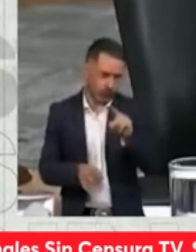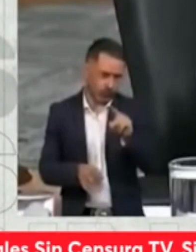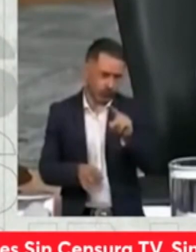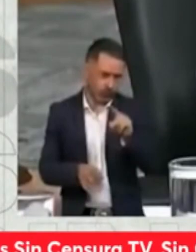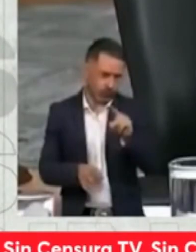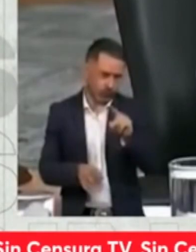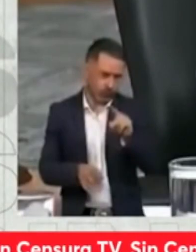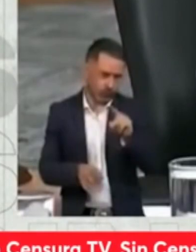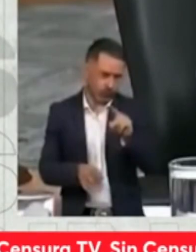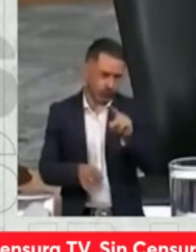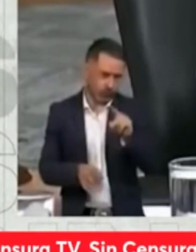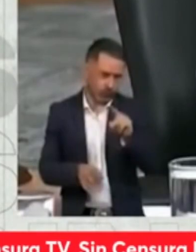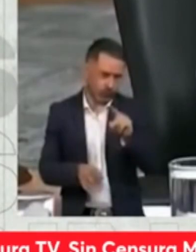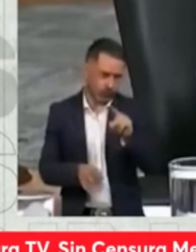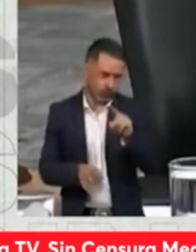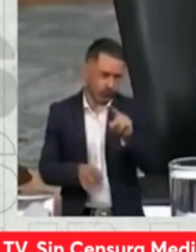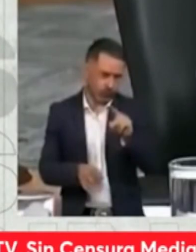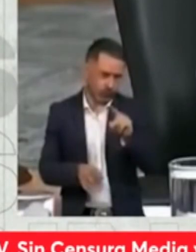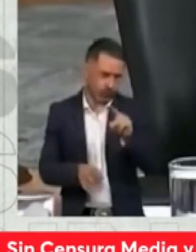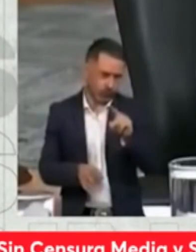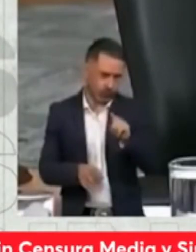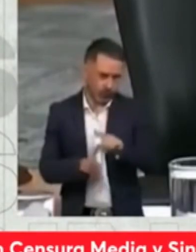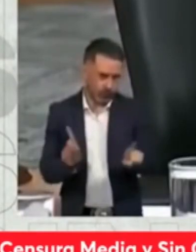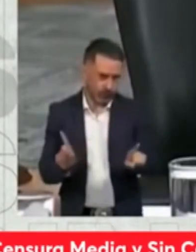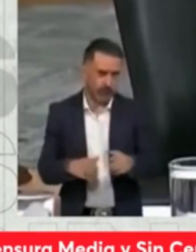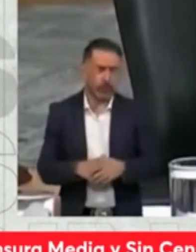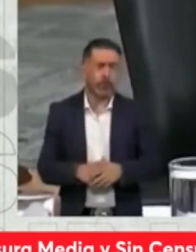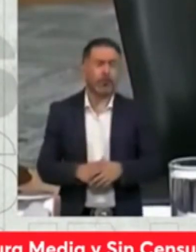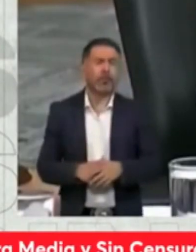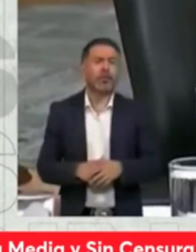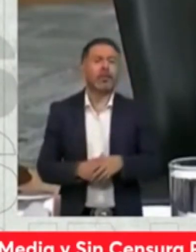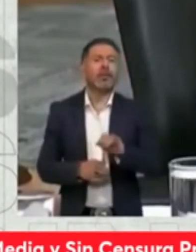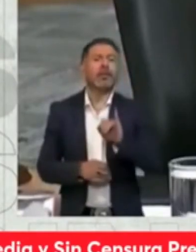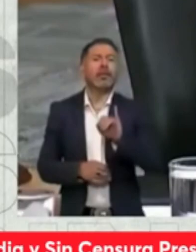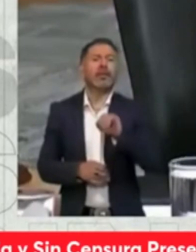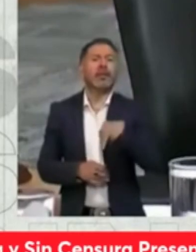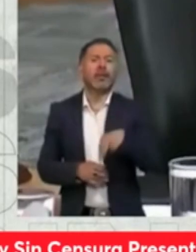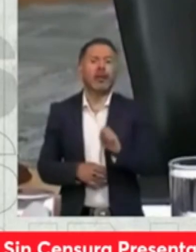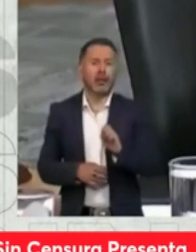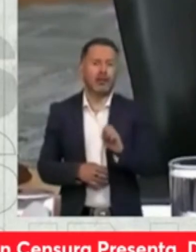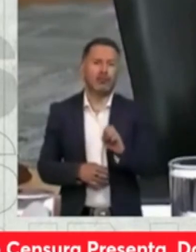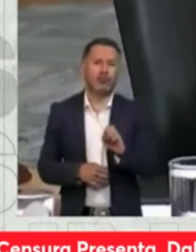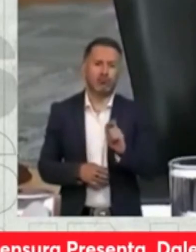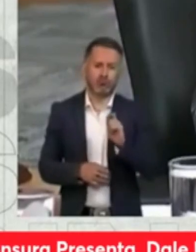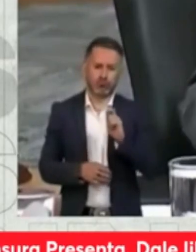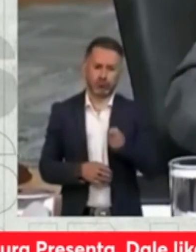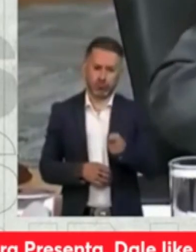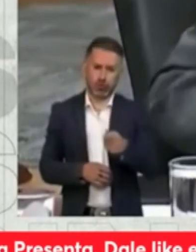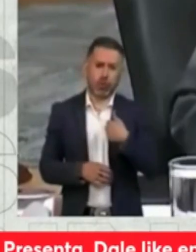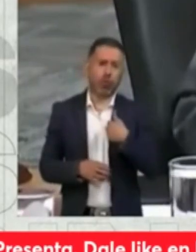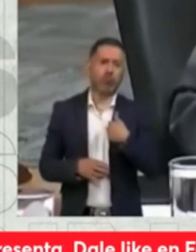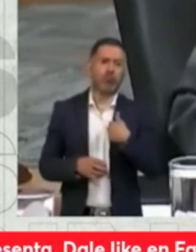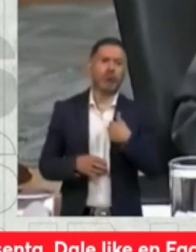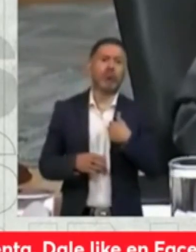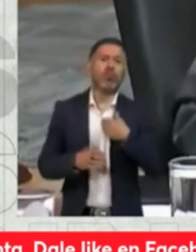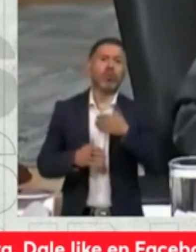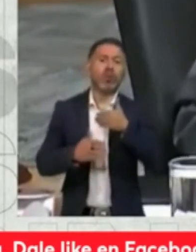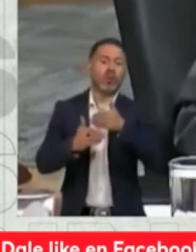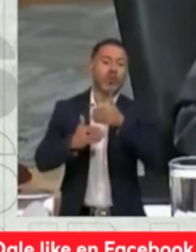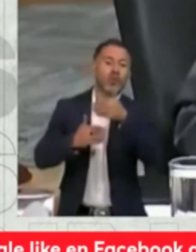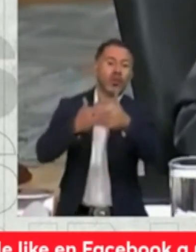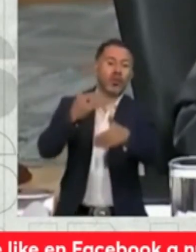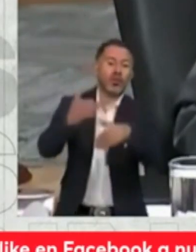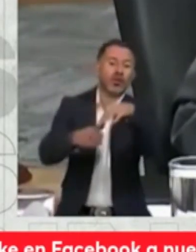Ukip Espadas haciendo estos planteamientos. El INE no debe asumir una posición protagónica en